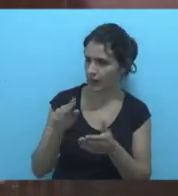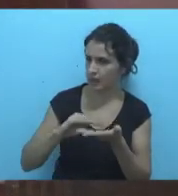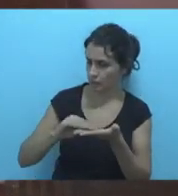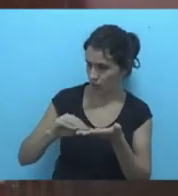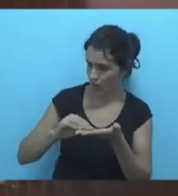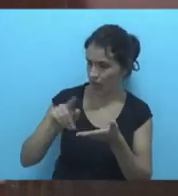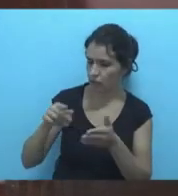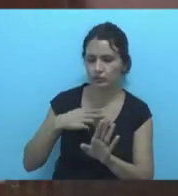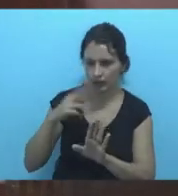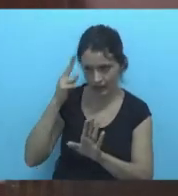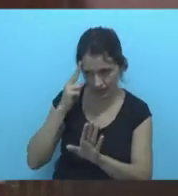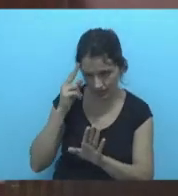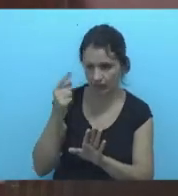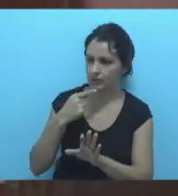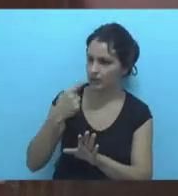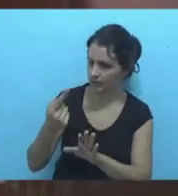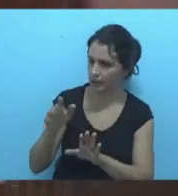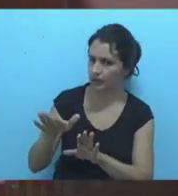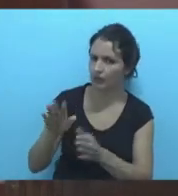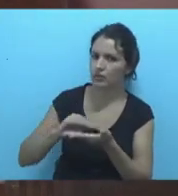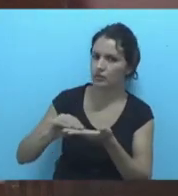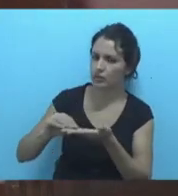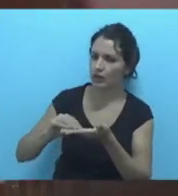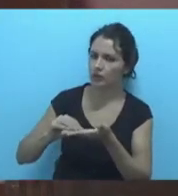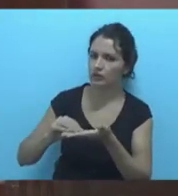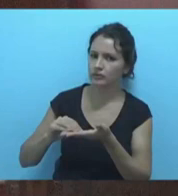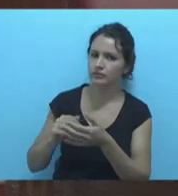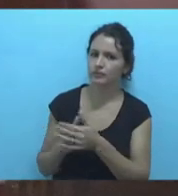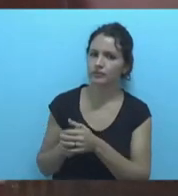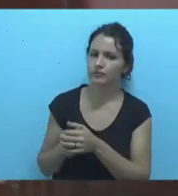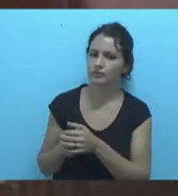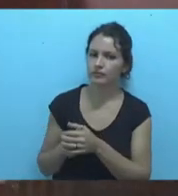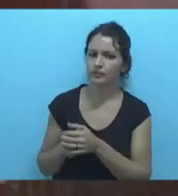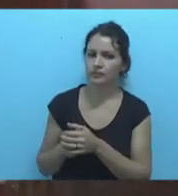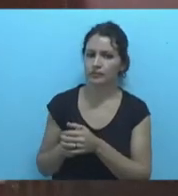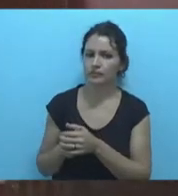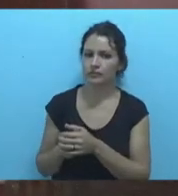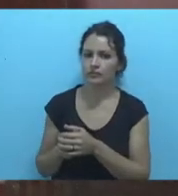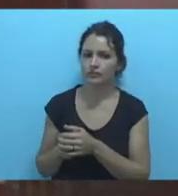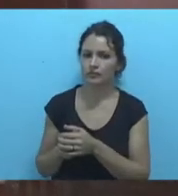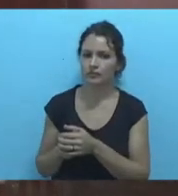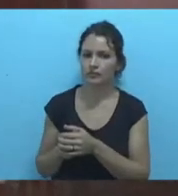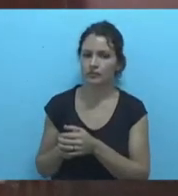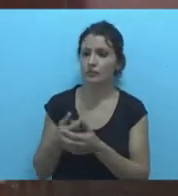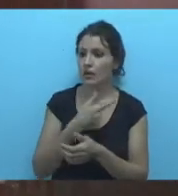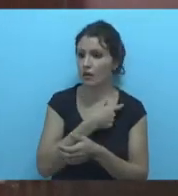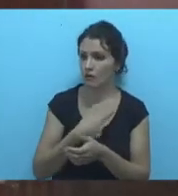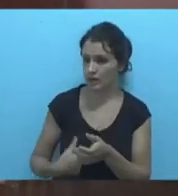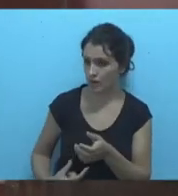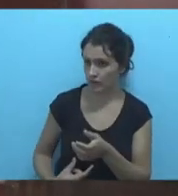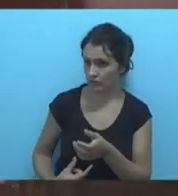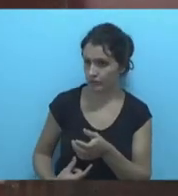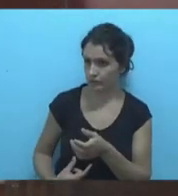González, con mucho respeto, y al resto de los legisladores y legisladoras de la Cámara, que es el gobierno actual el que tuvo